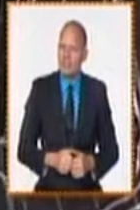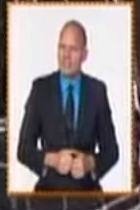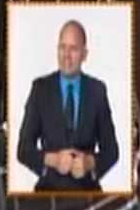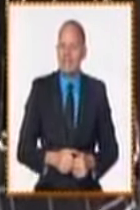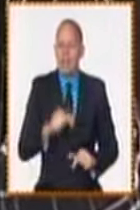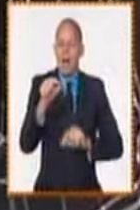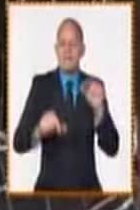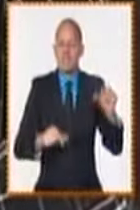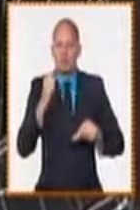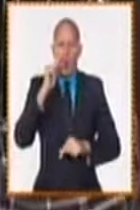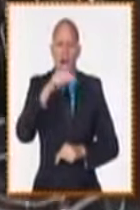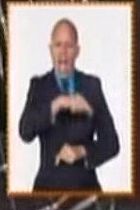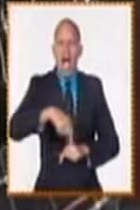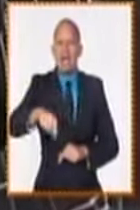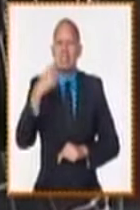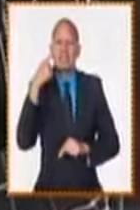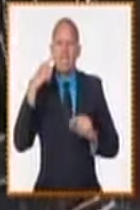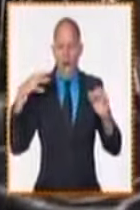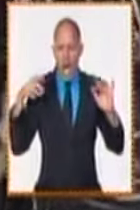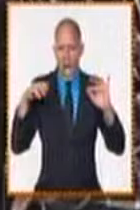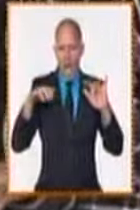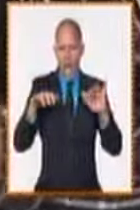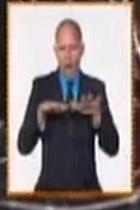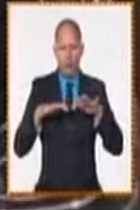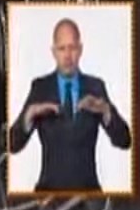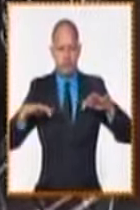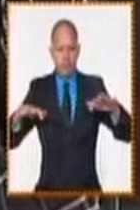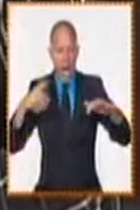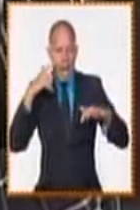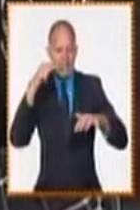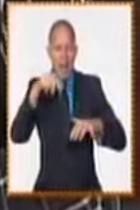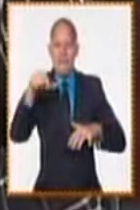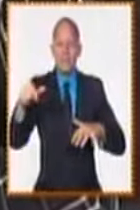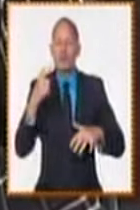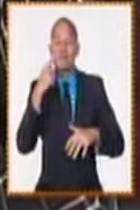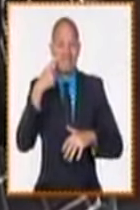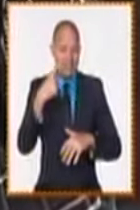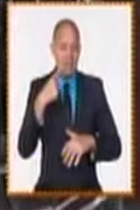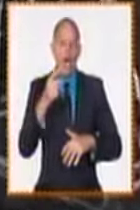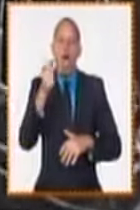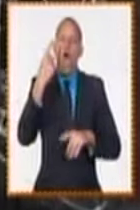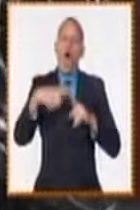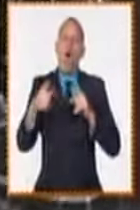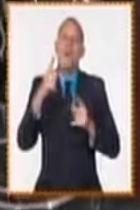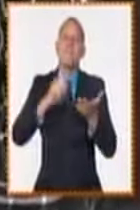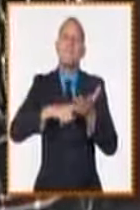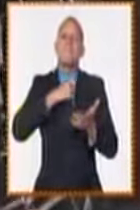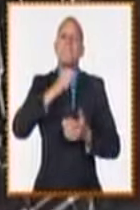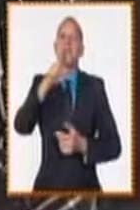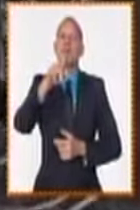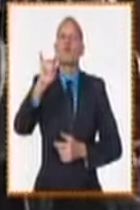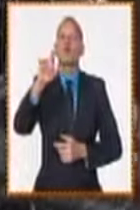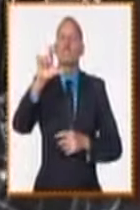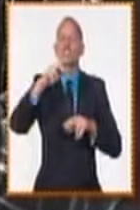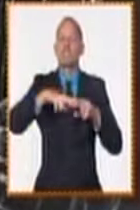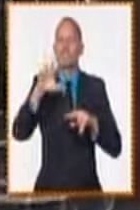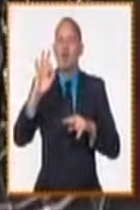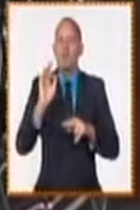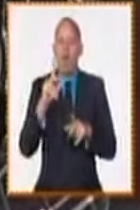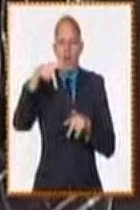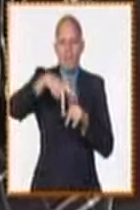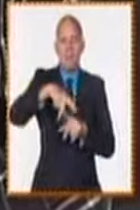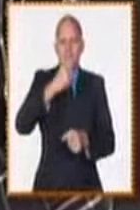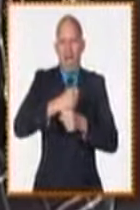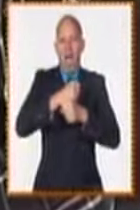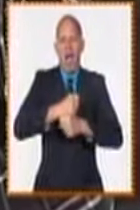de creación, ese momento es de teorización. Ya mucha gente tarareaba esa letra y ese es el momento en que eclosiona